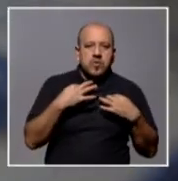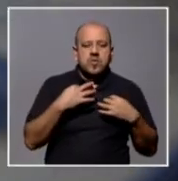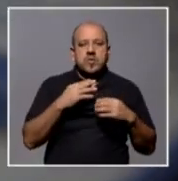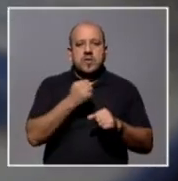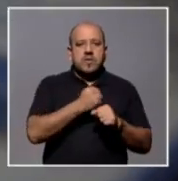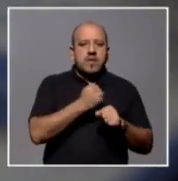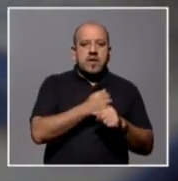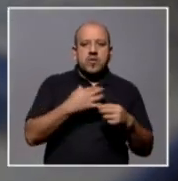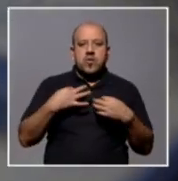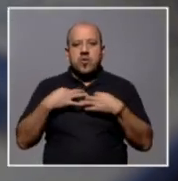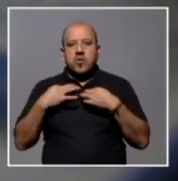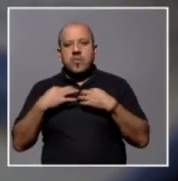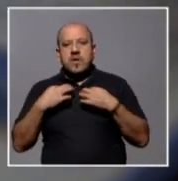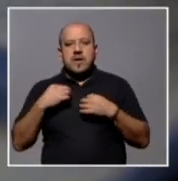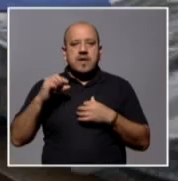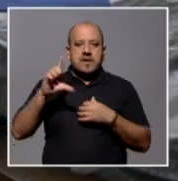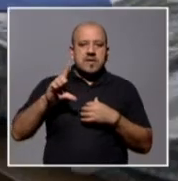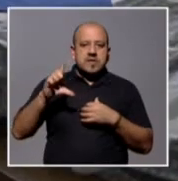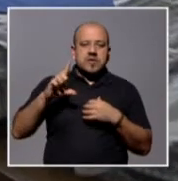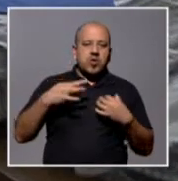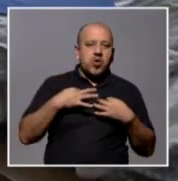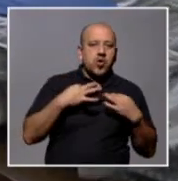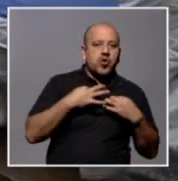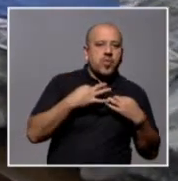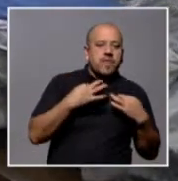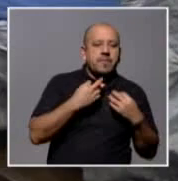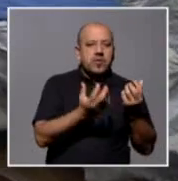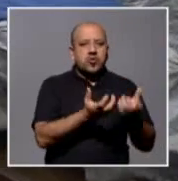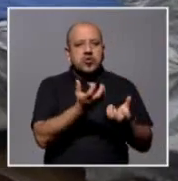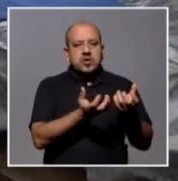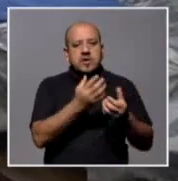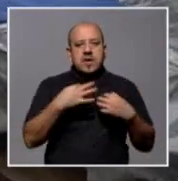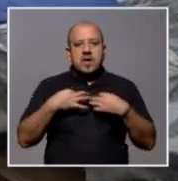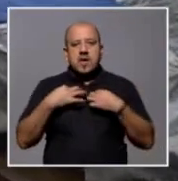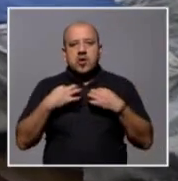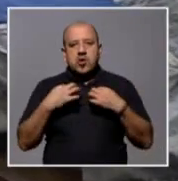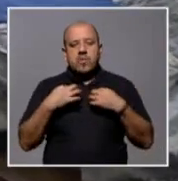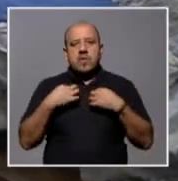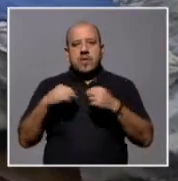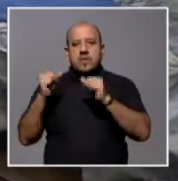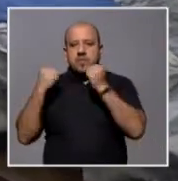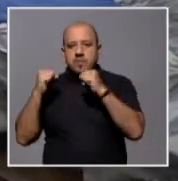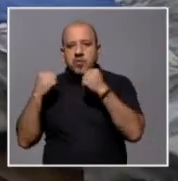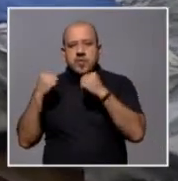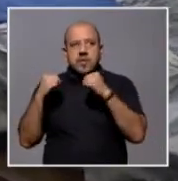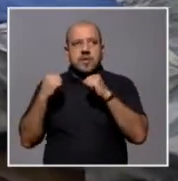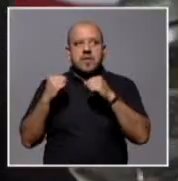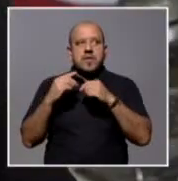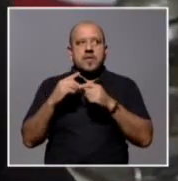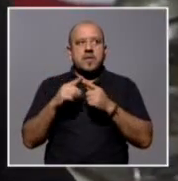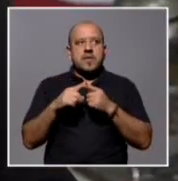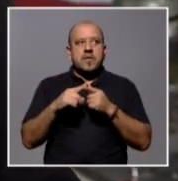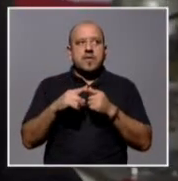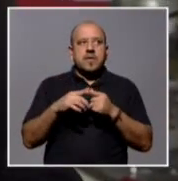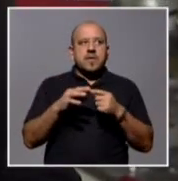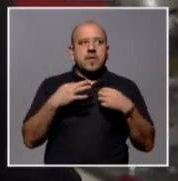escolares, liceales, ropa gourmet, ropa deportiva, bueno, en fin, de todo, ropa personalizada, o sea, la ropa de